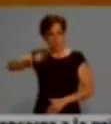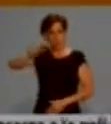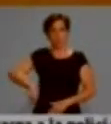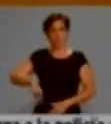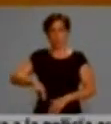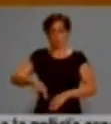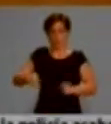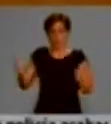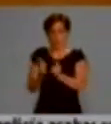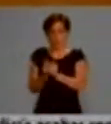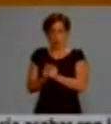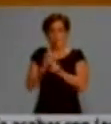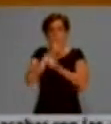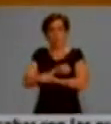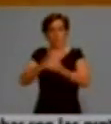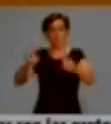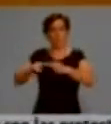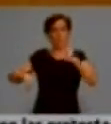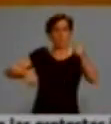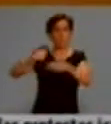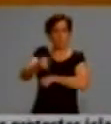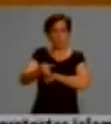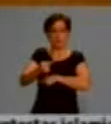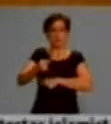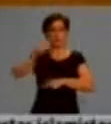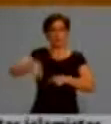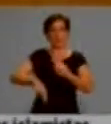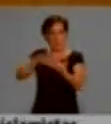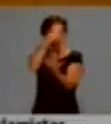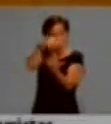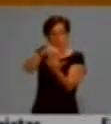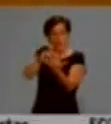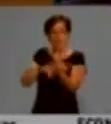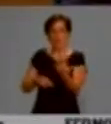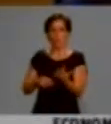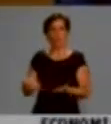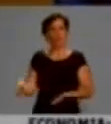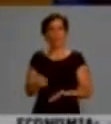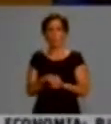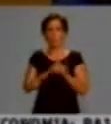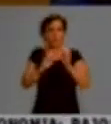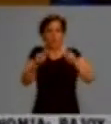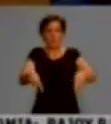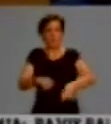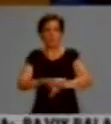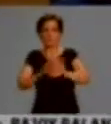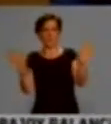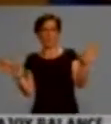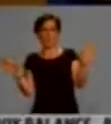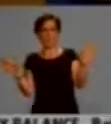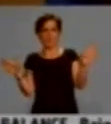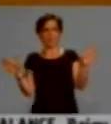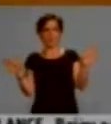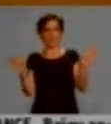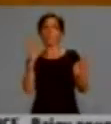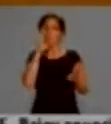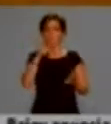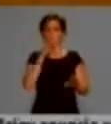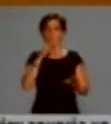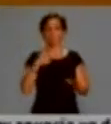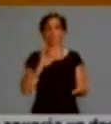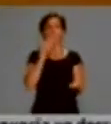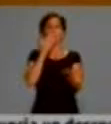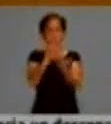publicación. Después de leerlos ya no cabía ninguna duda, ninguna. Por eso pedimos públicamente